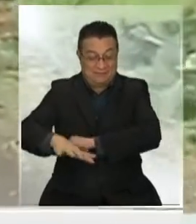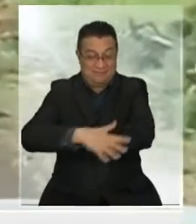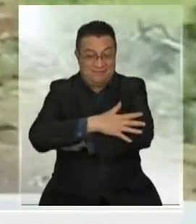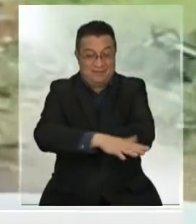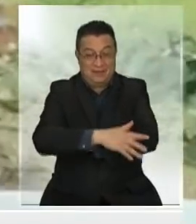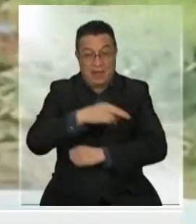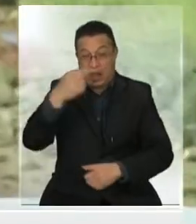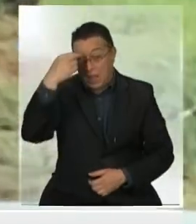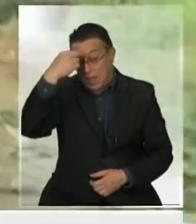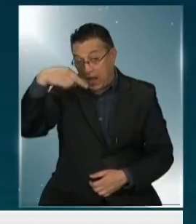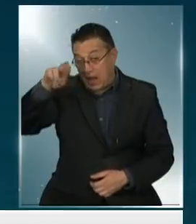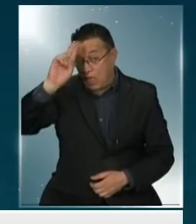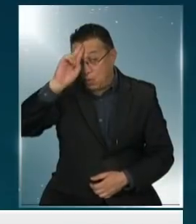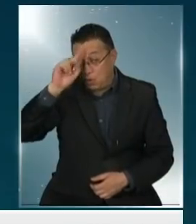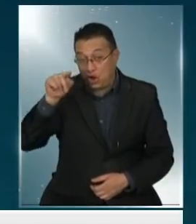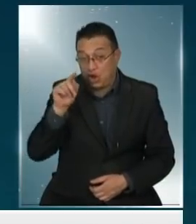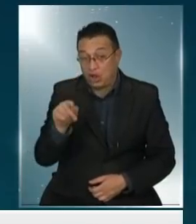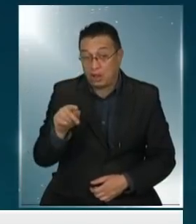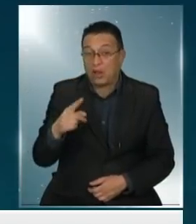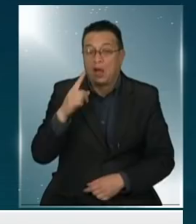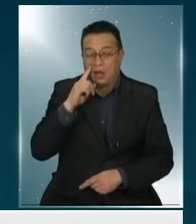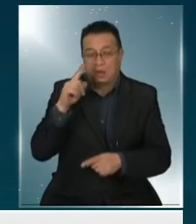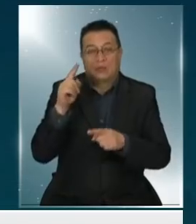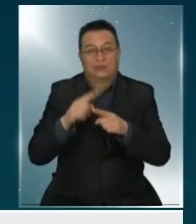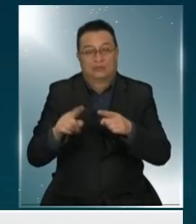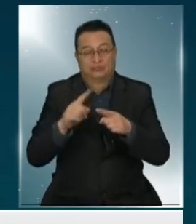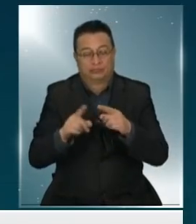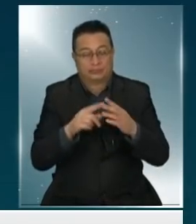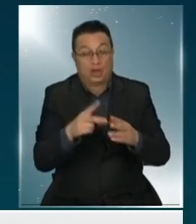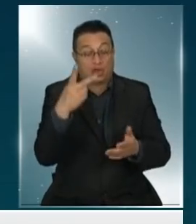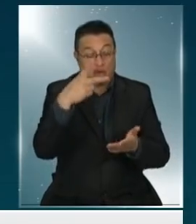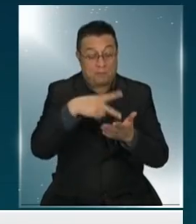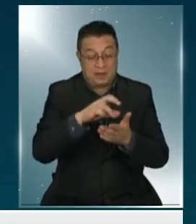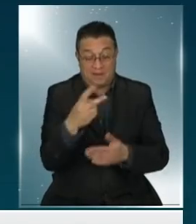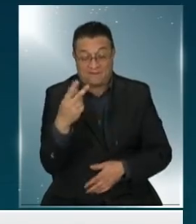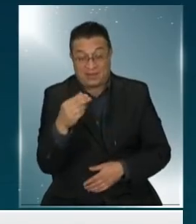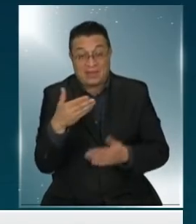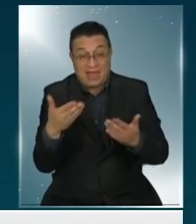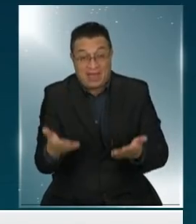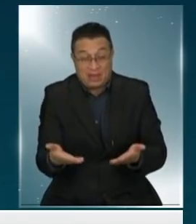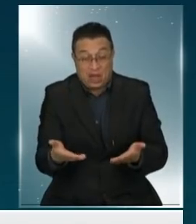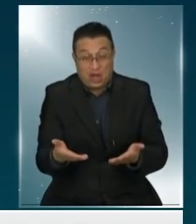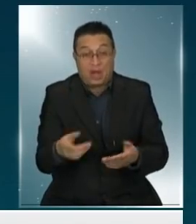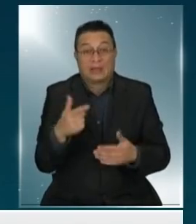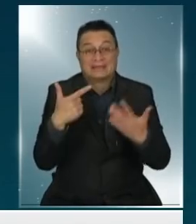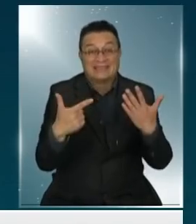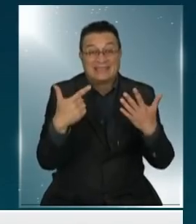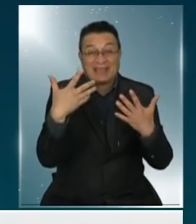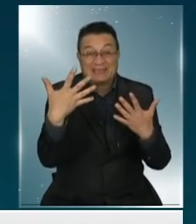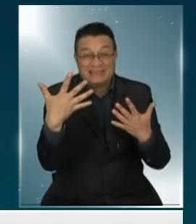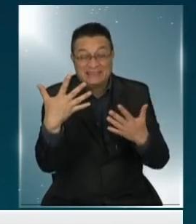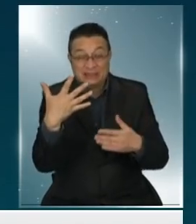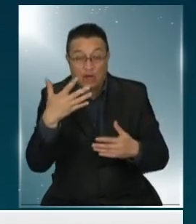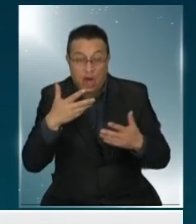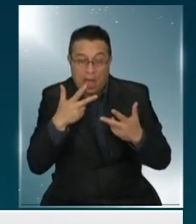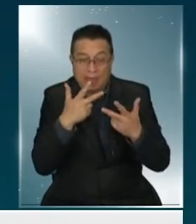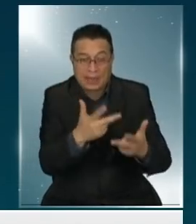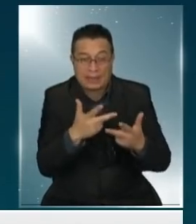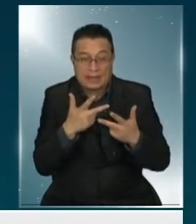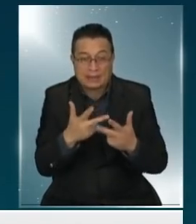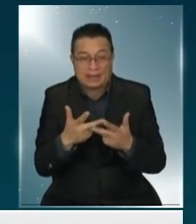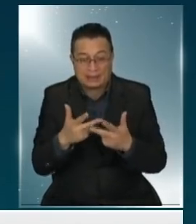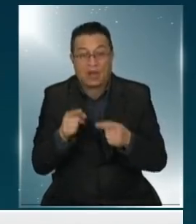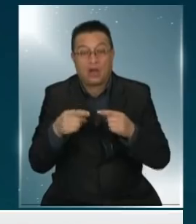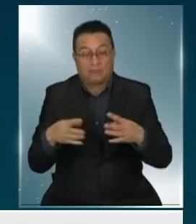provincia de Arauco que recorremos se han registrado desde el 2020 a la fecha 75 atentados. Aquí son cotidianos